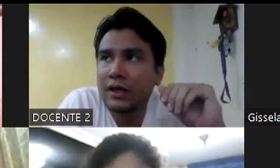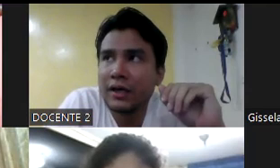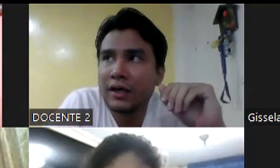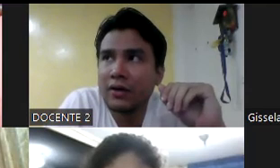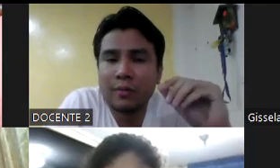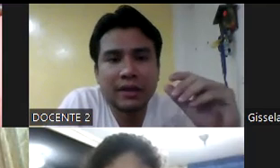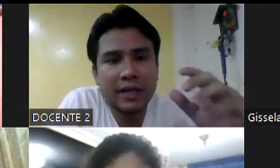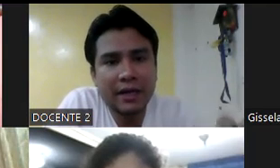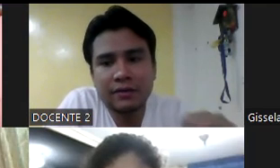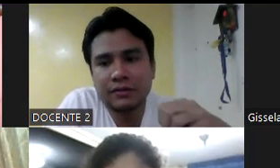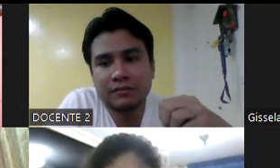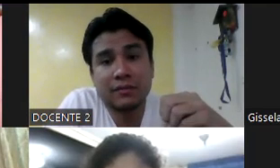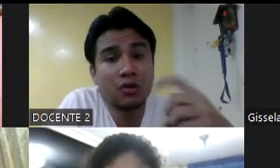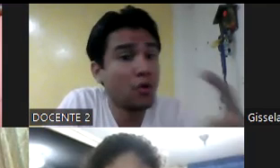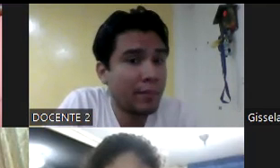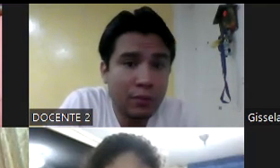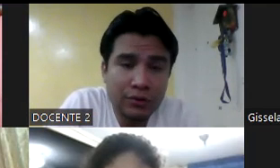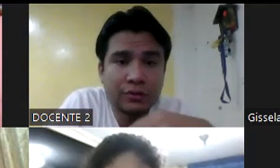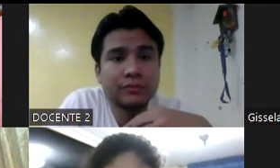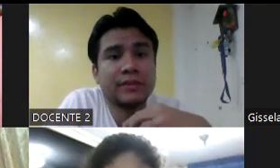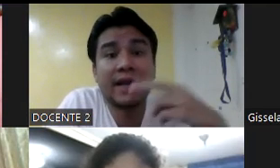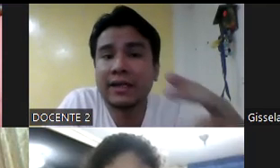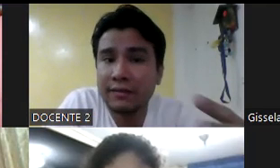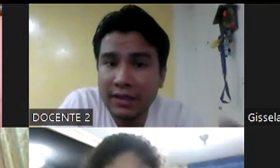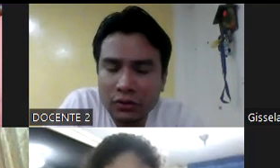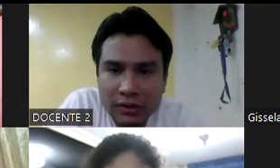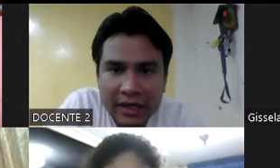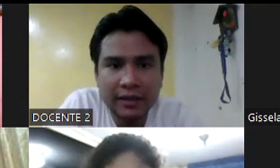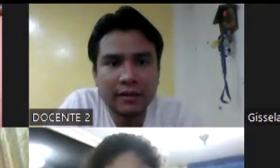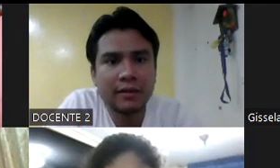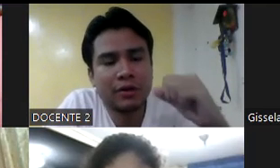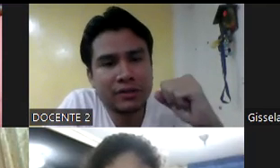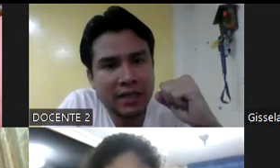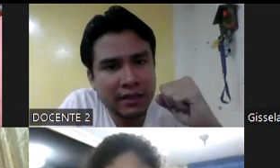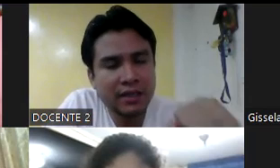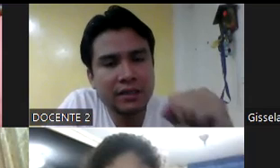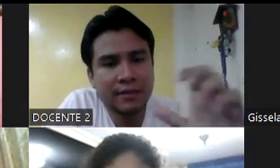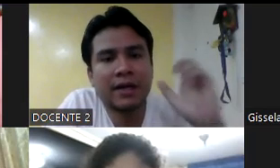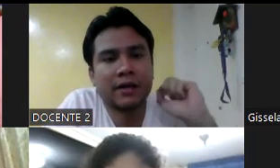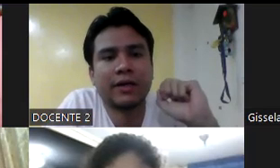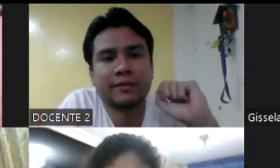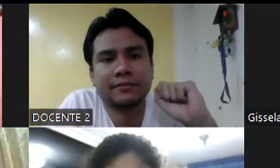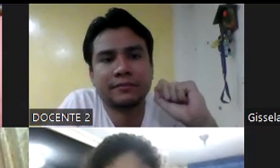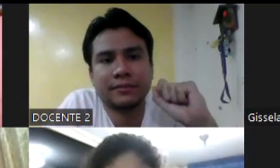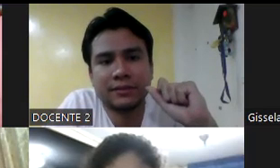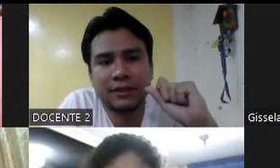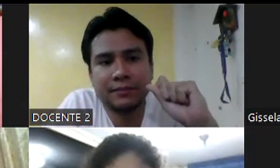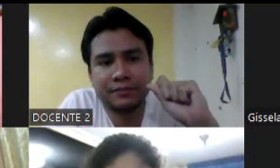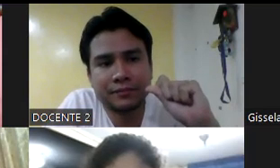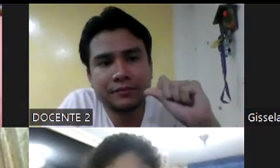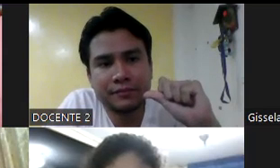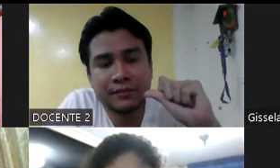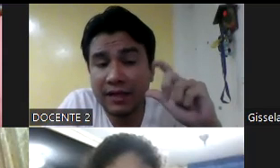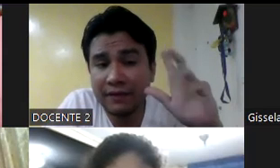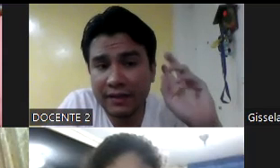tenido comentarios, no apoyo, negatividad total, pero están aquí y se van a graduar, ¿sí?